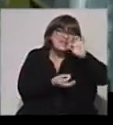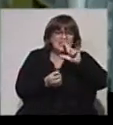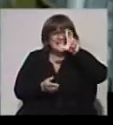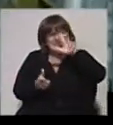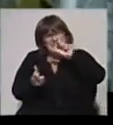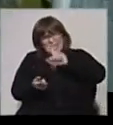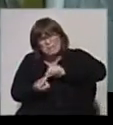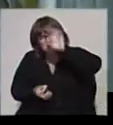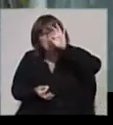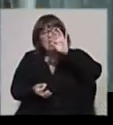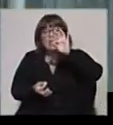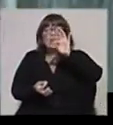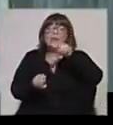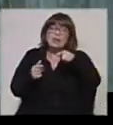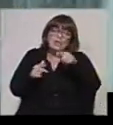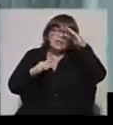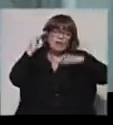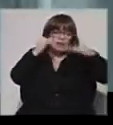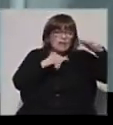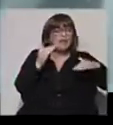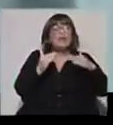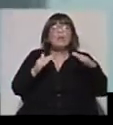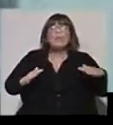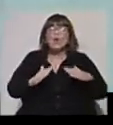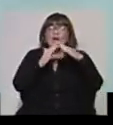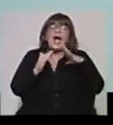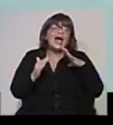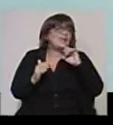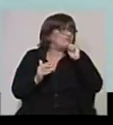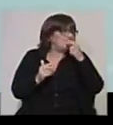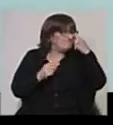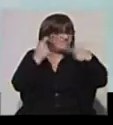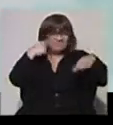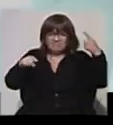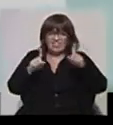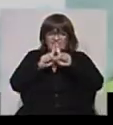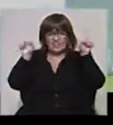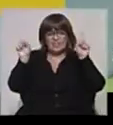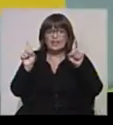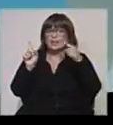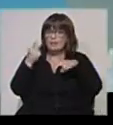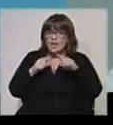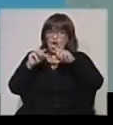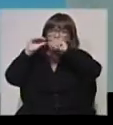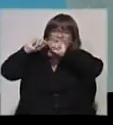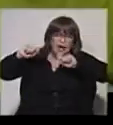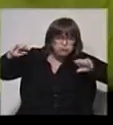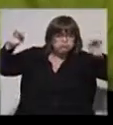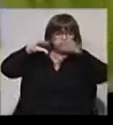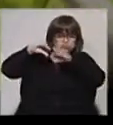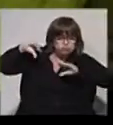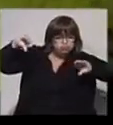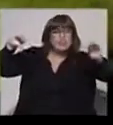los 8000. Entonces siempre hay montañas para todos los gustos, ¿sí? Pero la cordillera es una sola, claro. Es